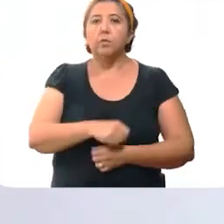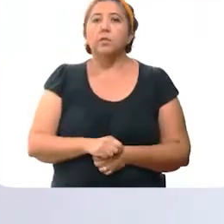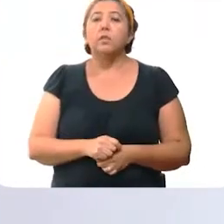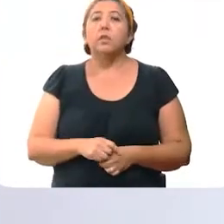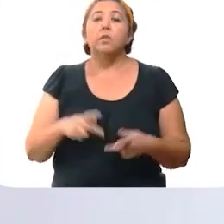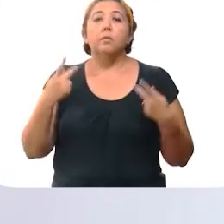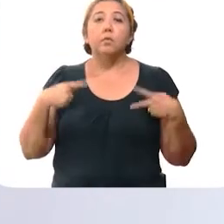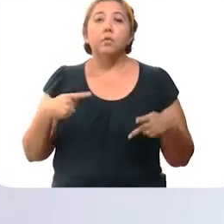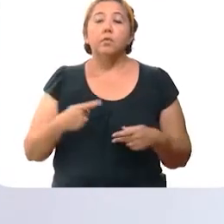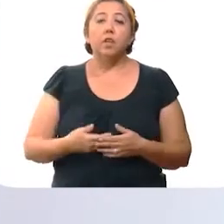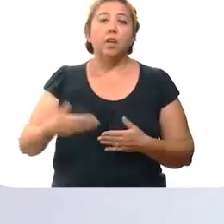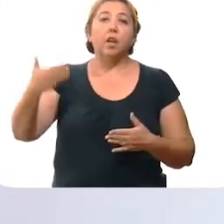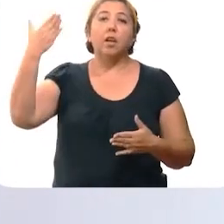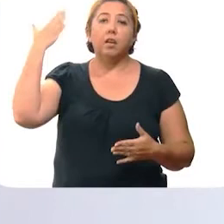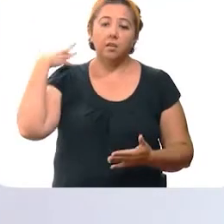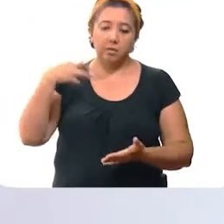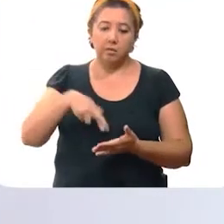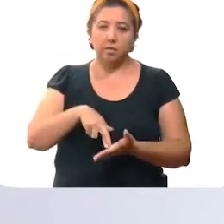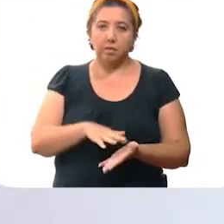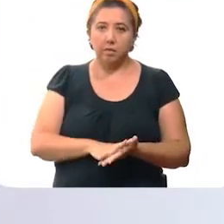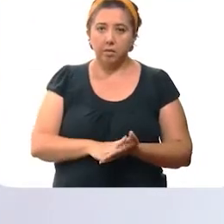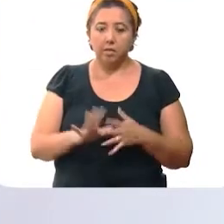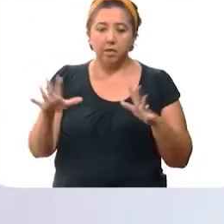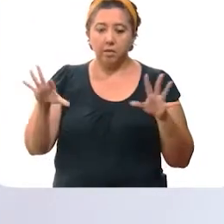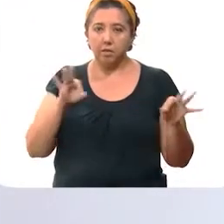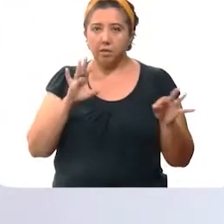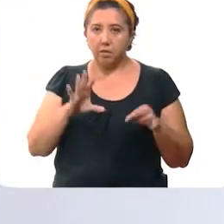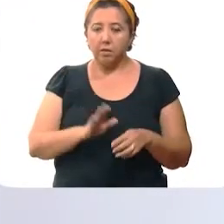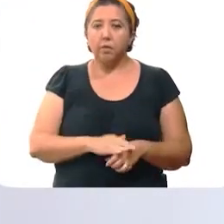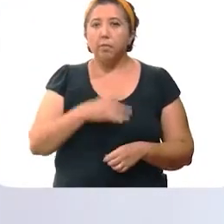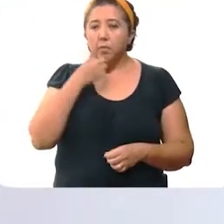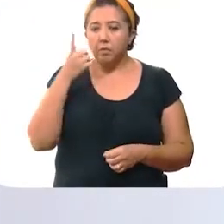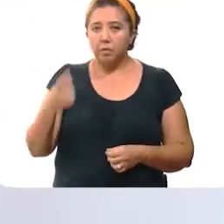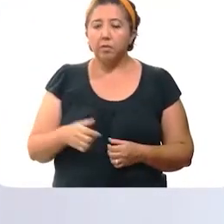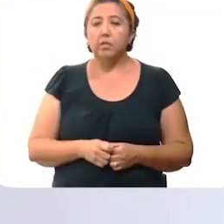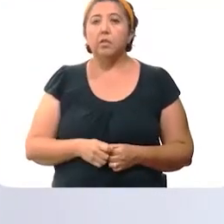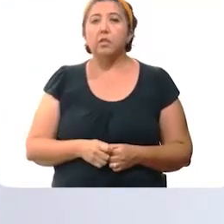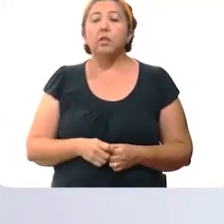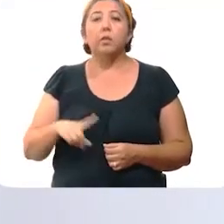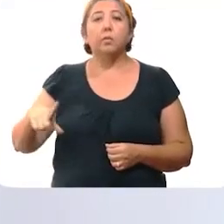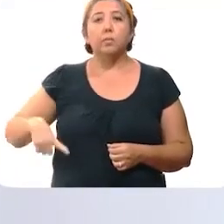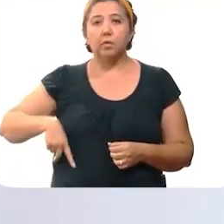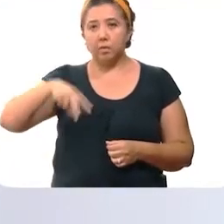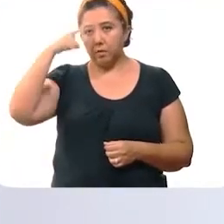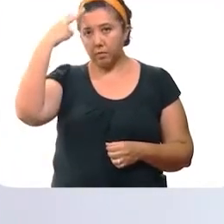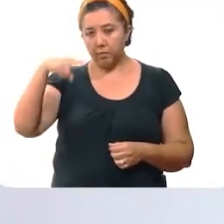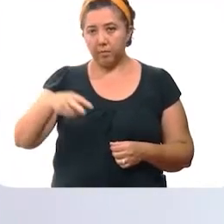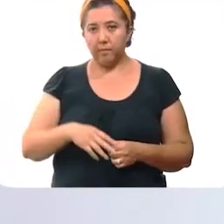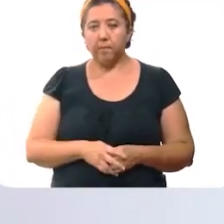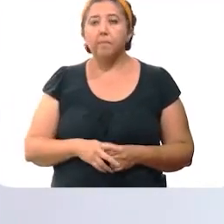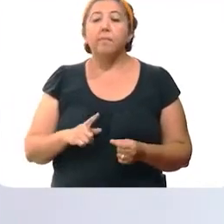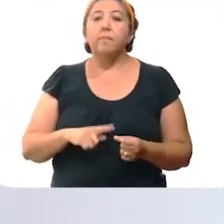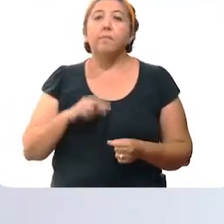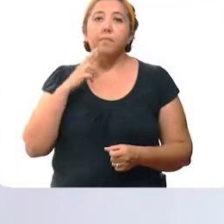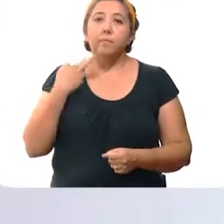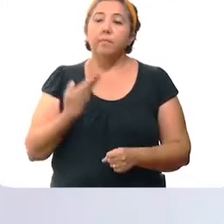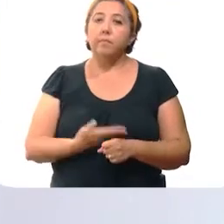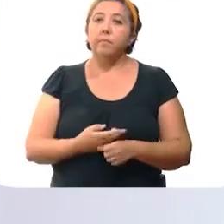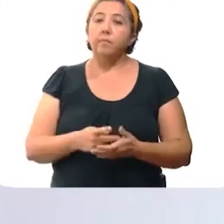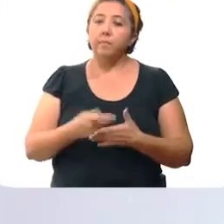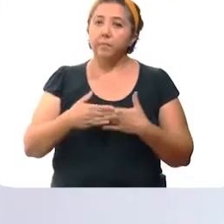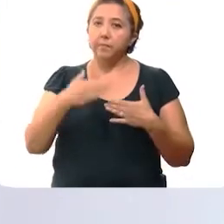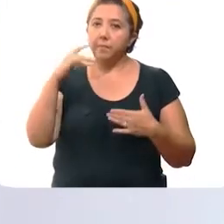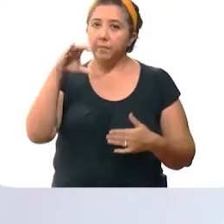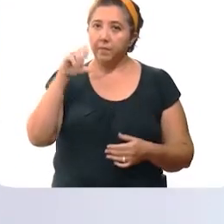a la población que ha sido previamente registrada y seleccionada por medio de las plataformas del gobierno federal, quien está a cargo del proceso